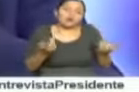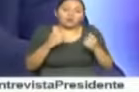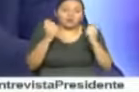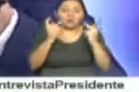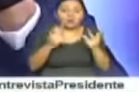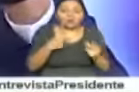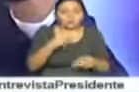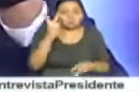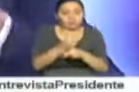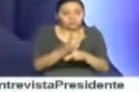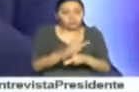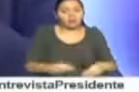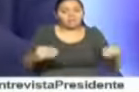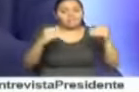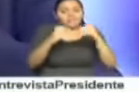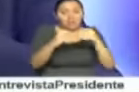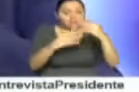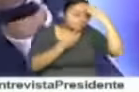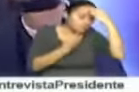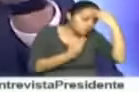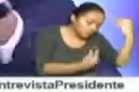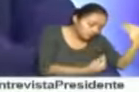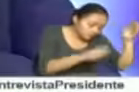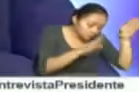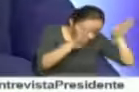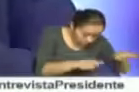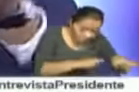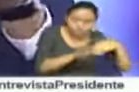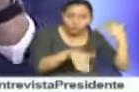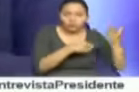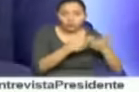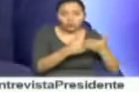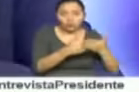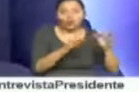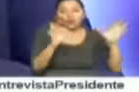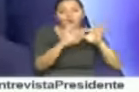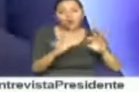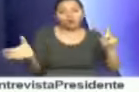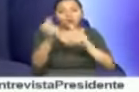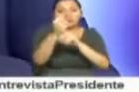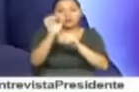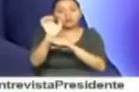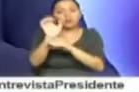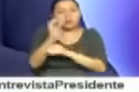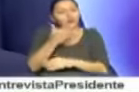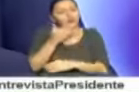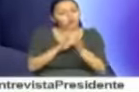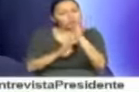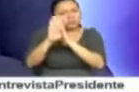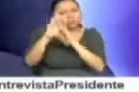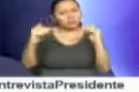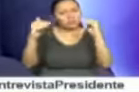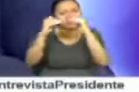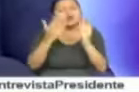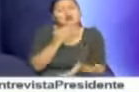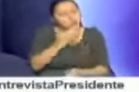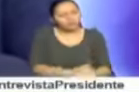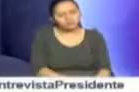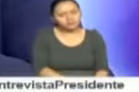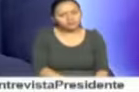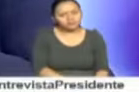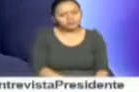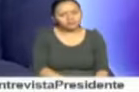nacional. O seguimos sometidos a poderes fácticos o actuamos en función de principios y valores para lograr una patria de todos y una patria equitativa. O sea, la